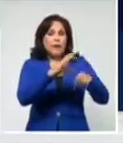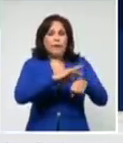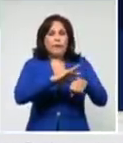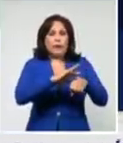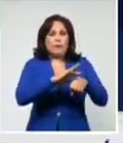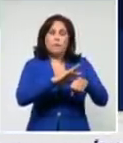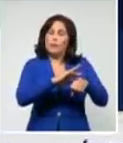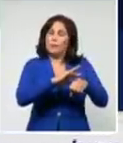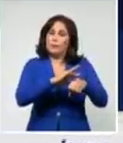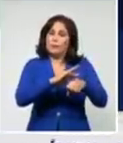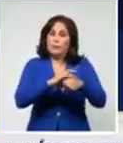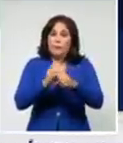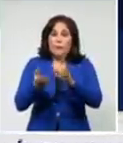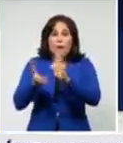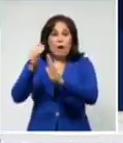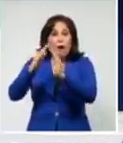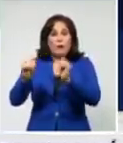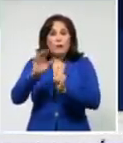un acumulado de